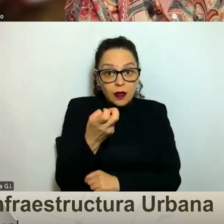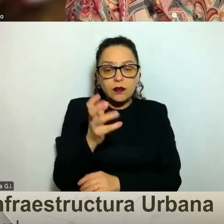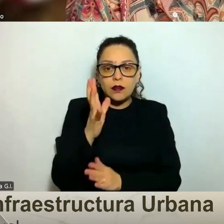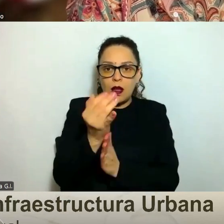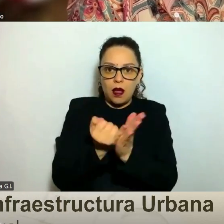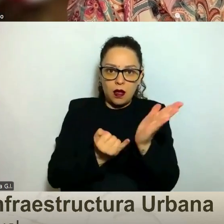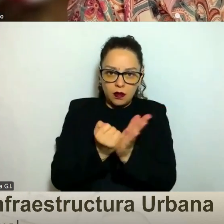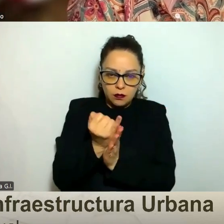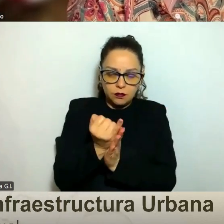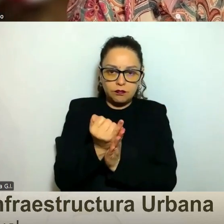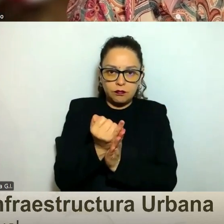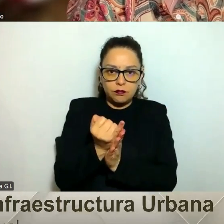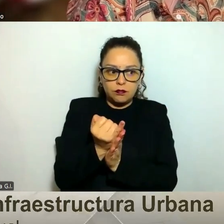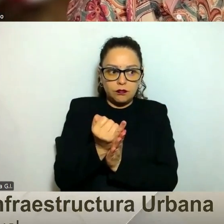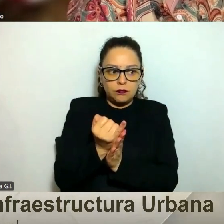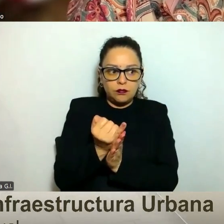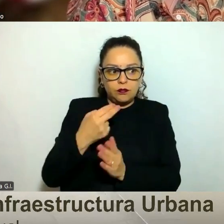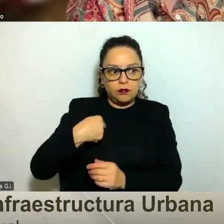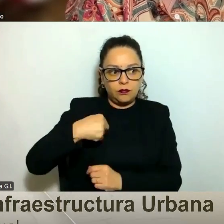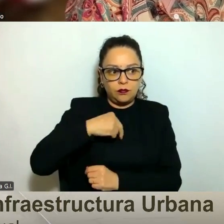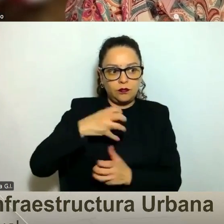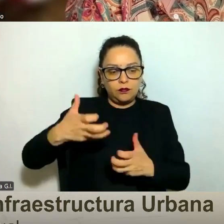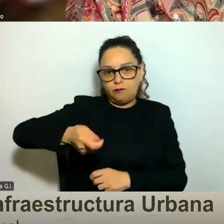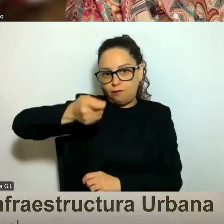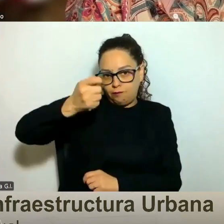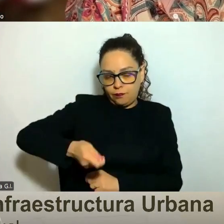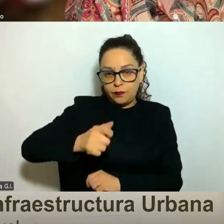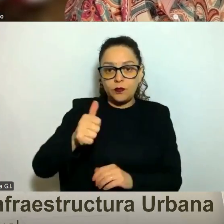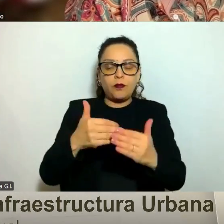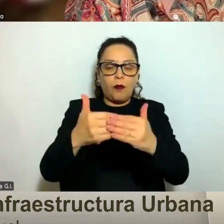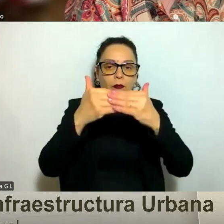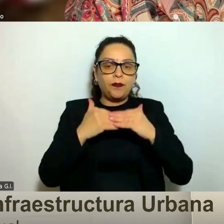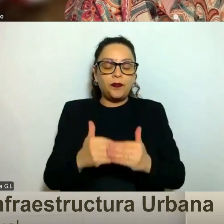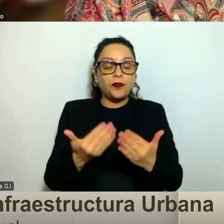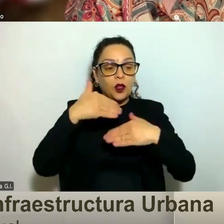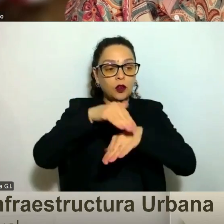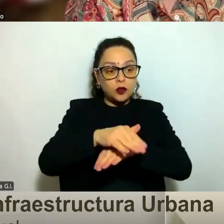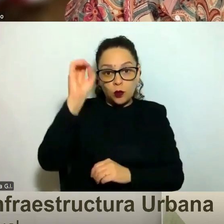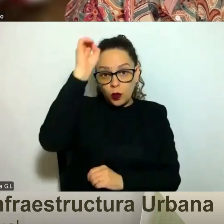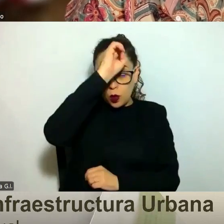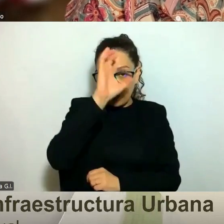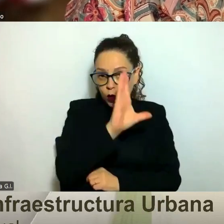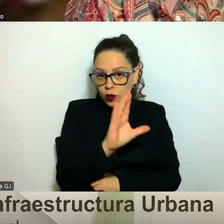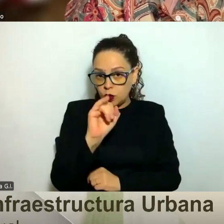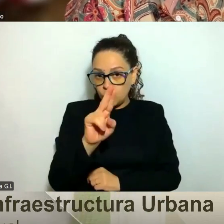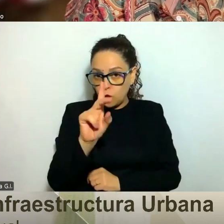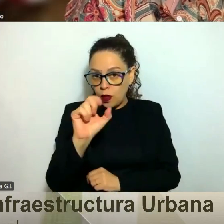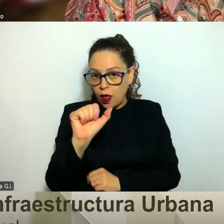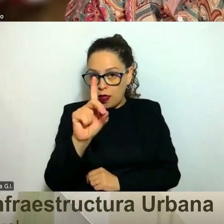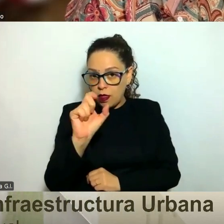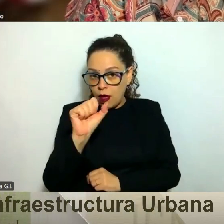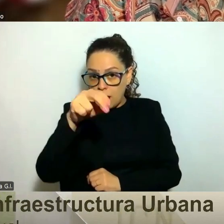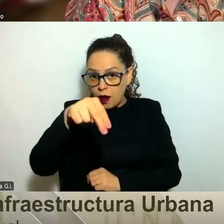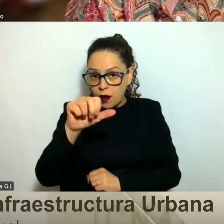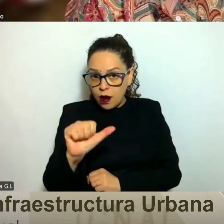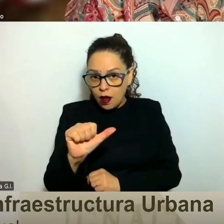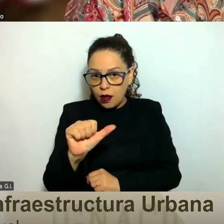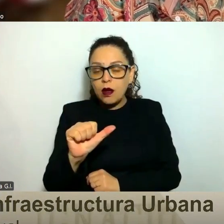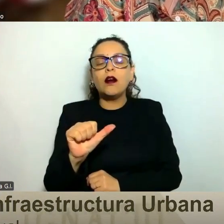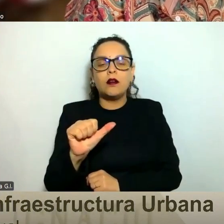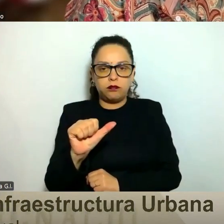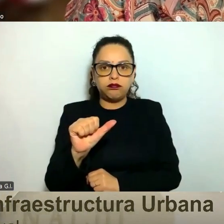esta consideración. Y respecto a la opinión ciudadana, efectivamente, en el